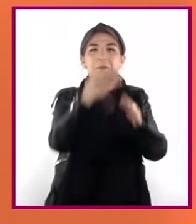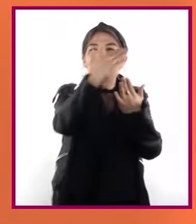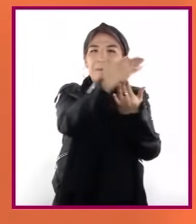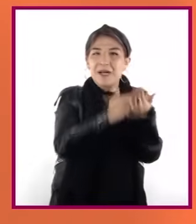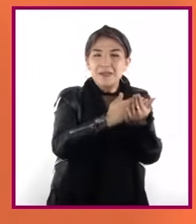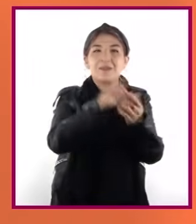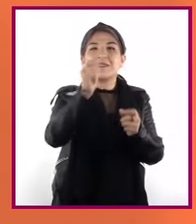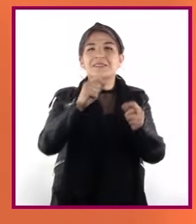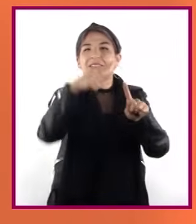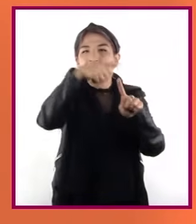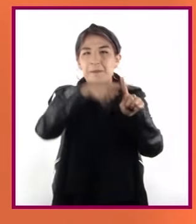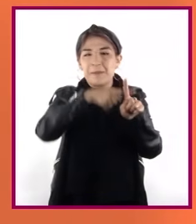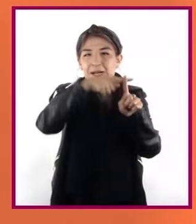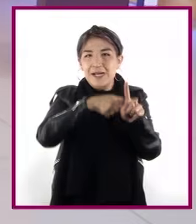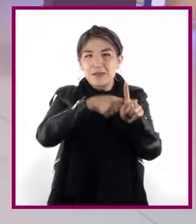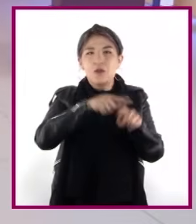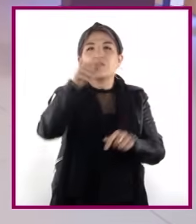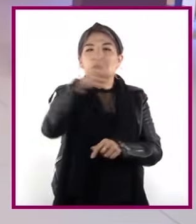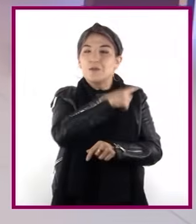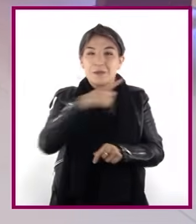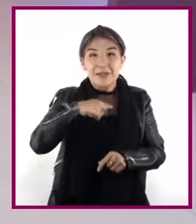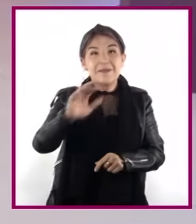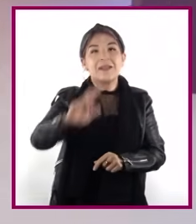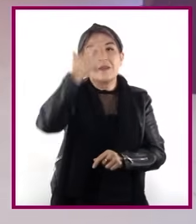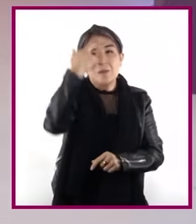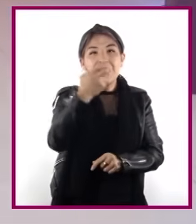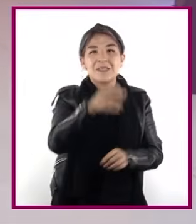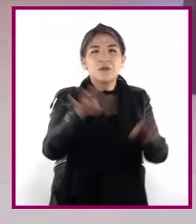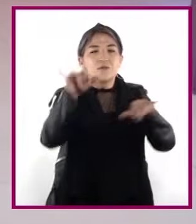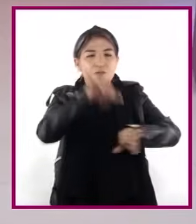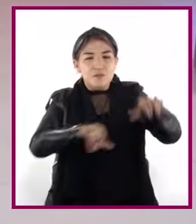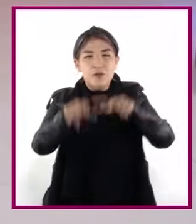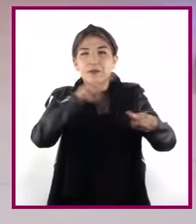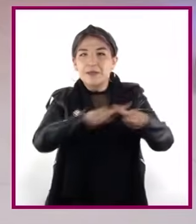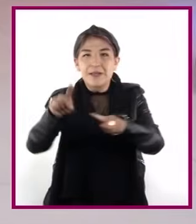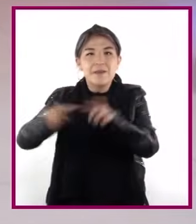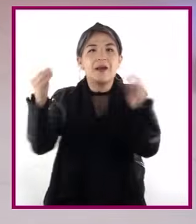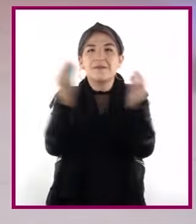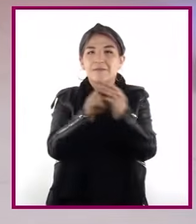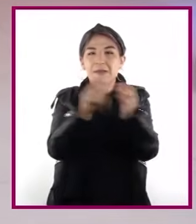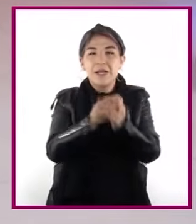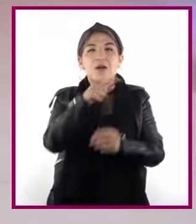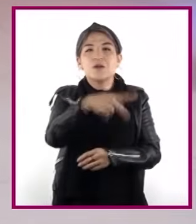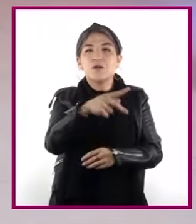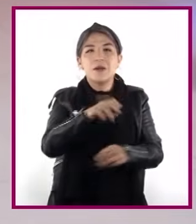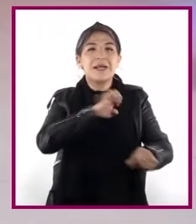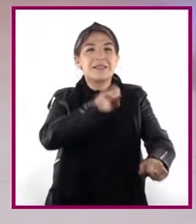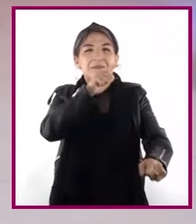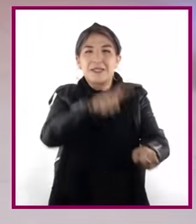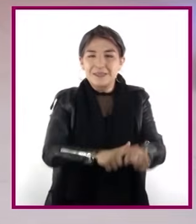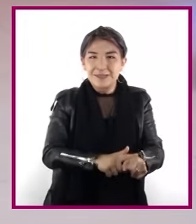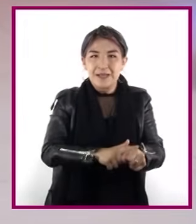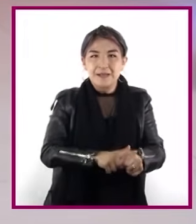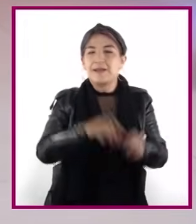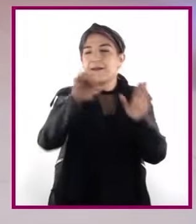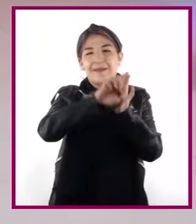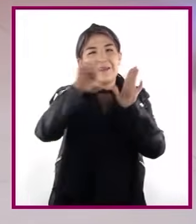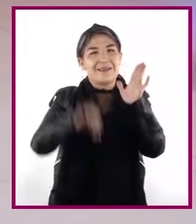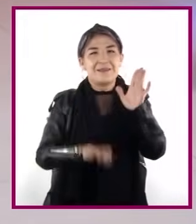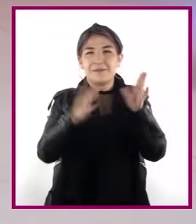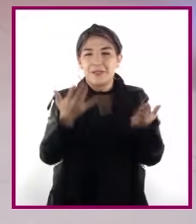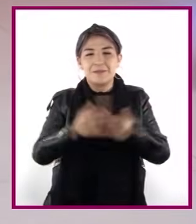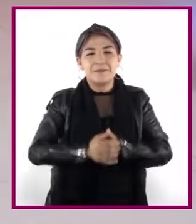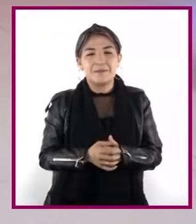la temperatura. Hay que recordar que cada sustancia cambia de estado a temperaturas específicas. Por ejemplo,